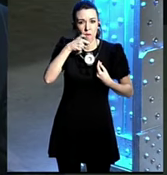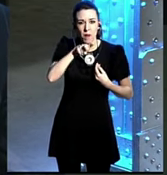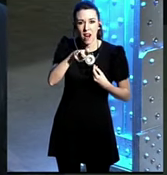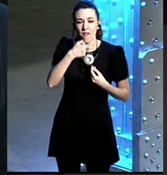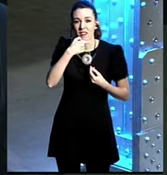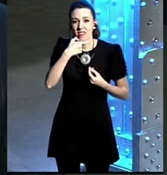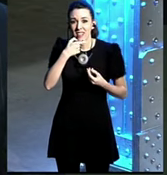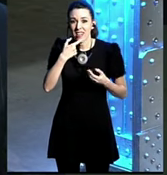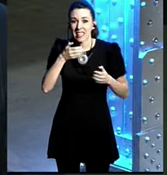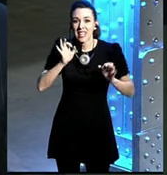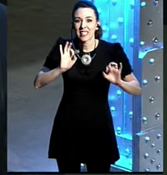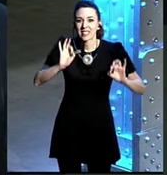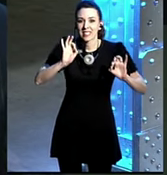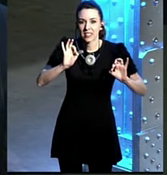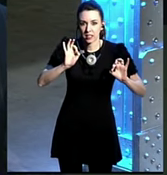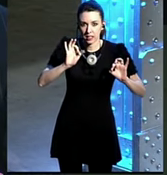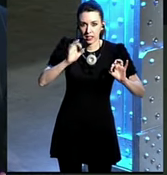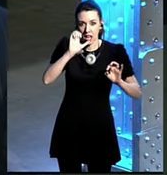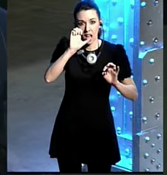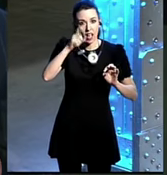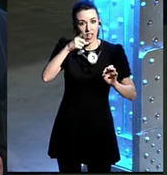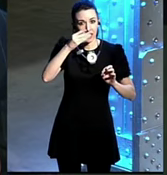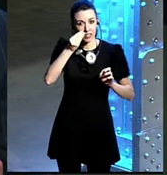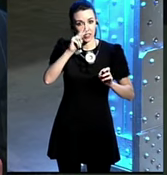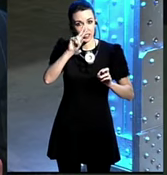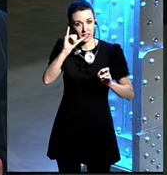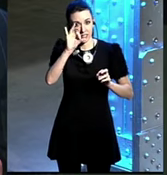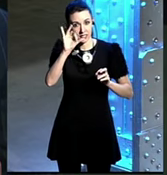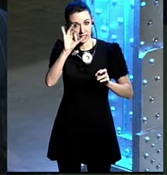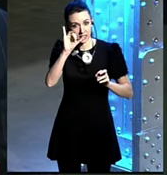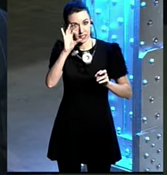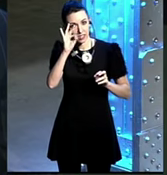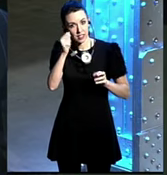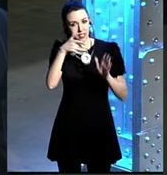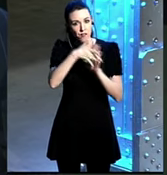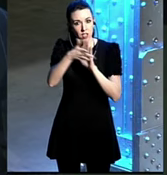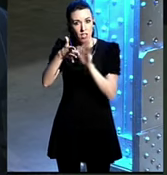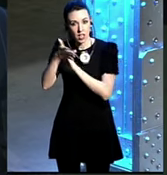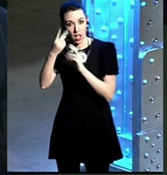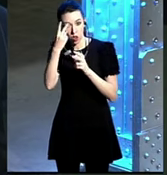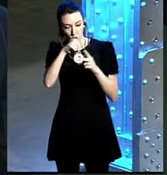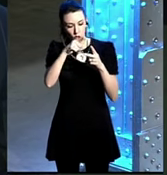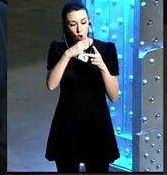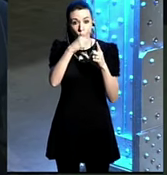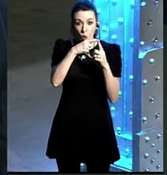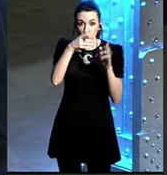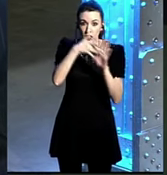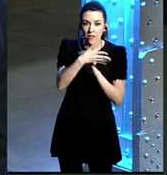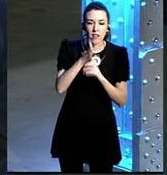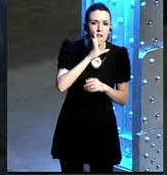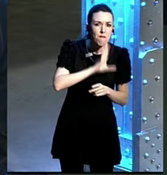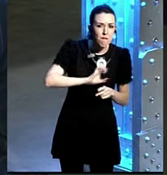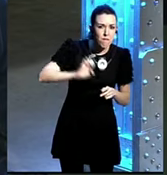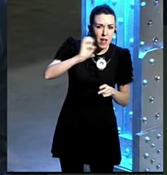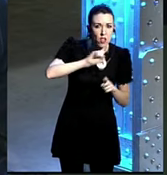dos connotaciones. Algo es exquisito cuando quieres plasmar que es increíblemente bello, pero también hablas de